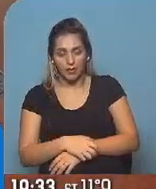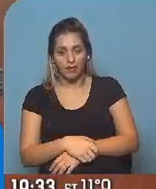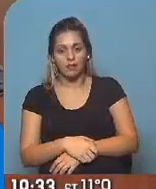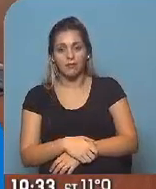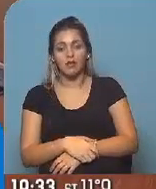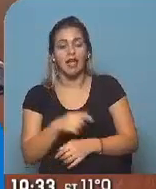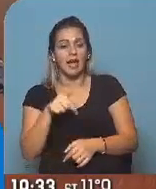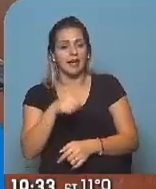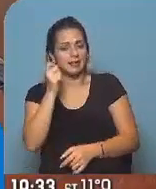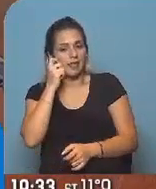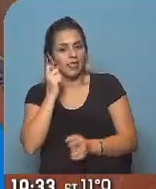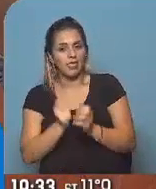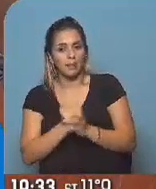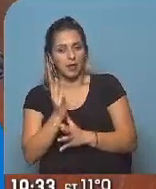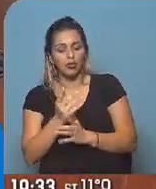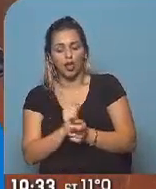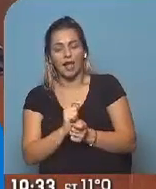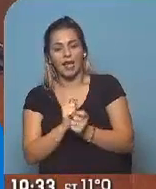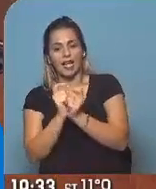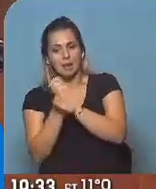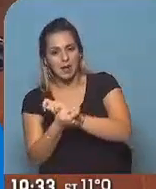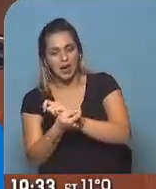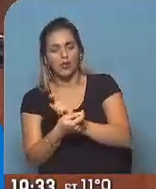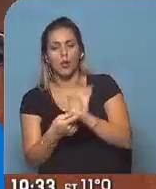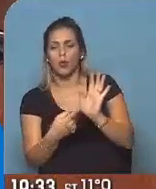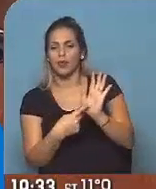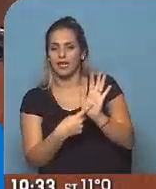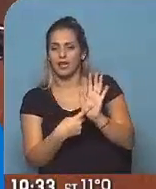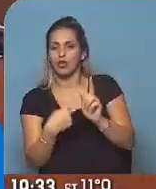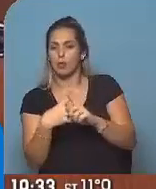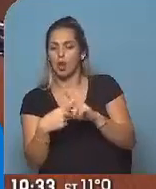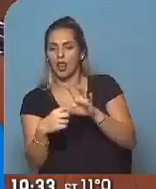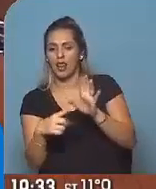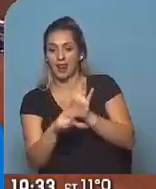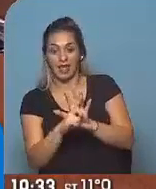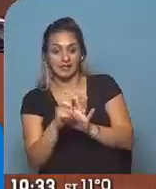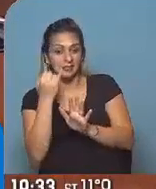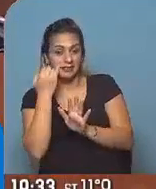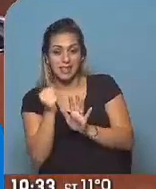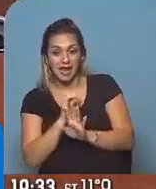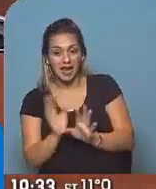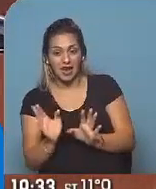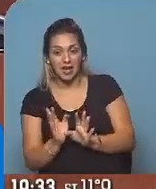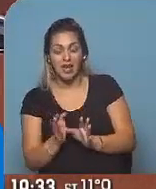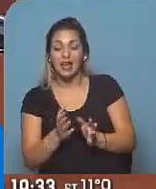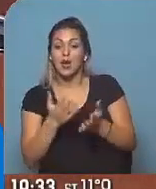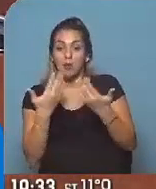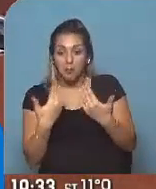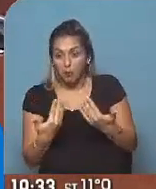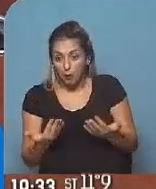este invento jurídico de reformar un decreto por ley tuviera algún